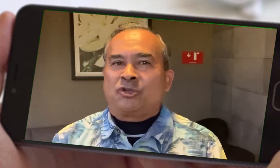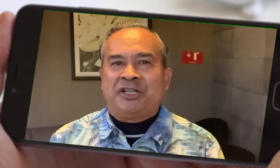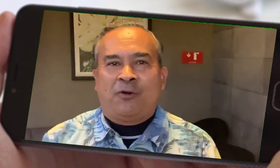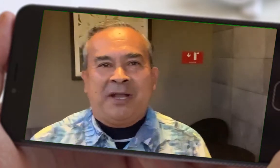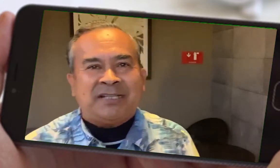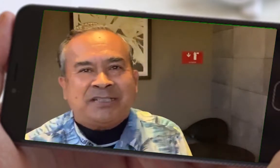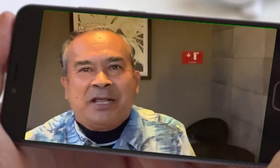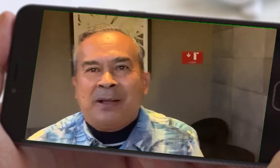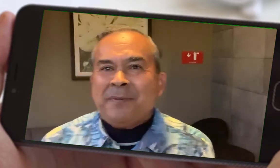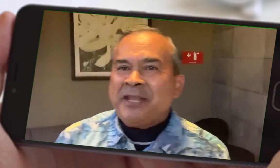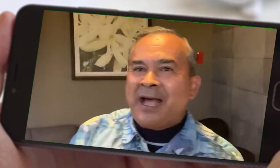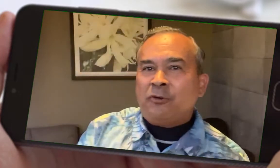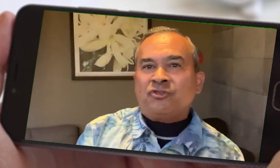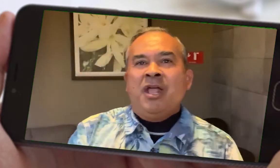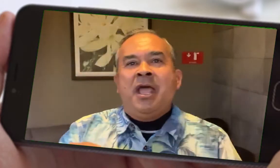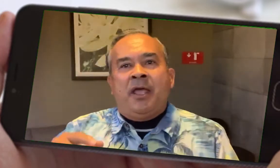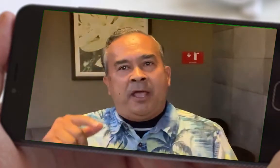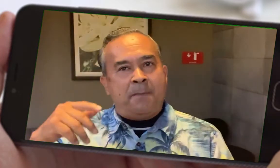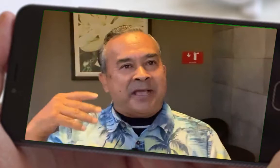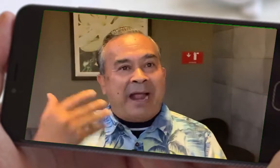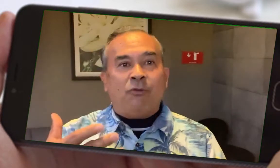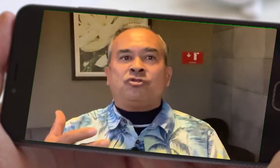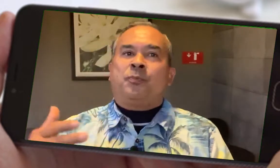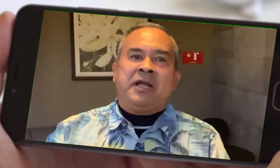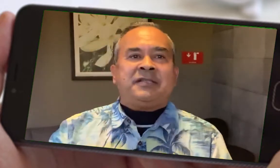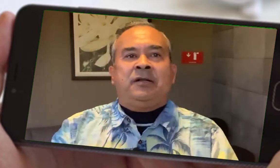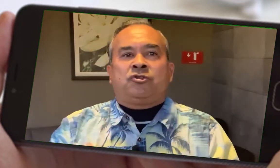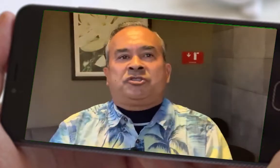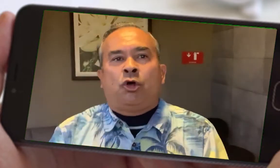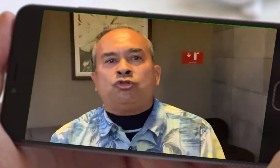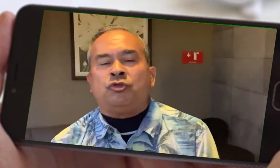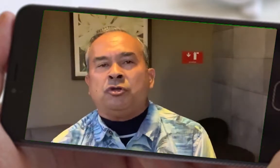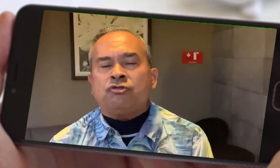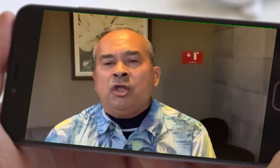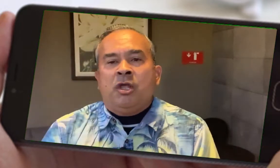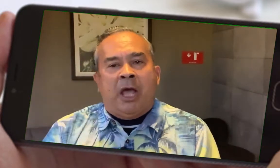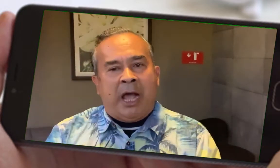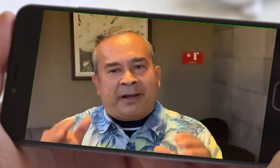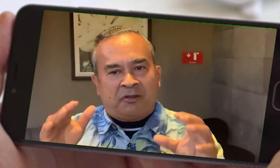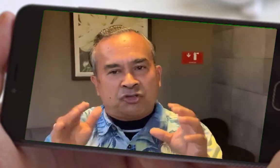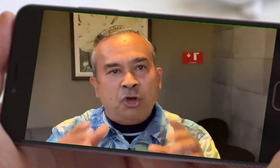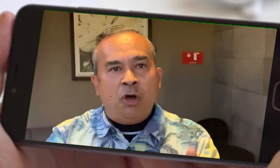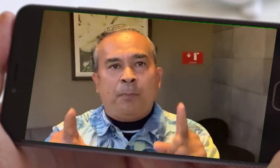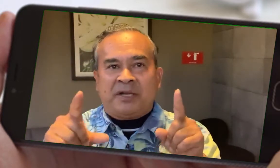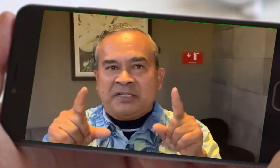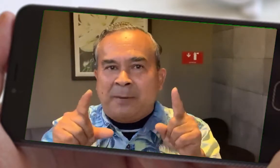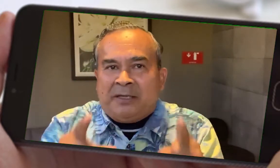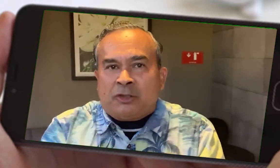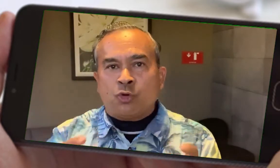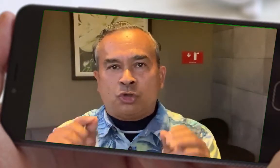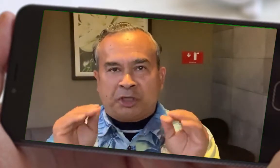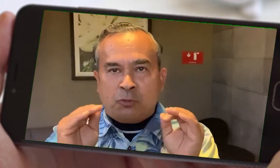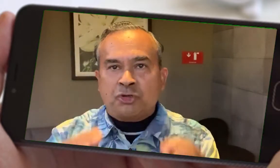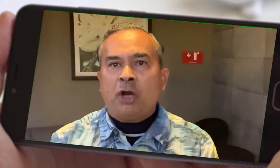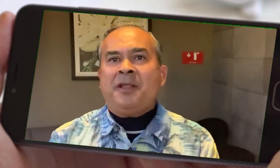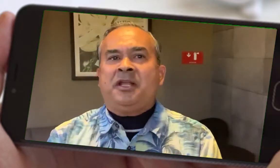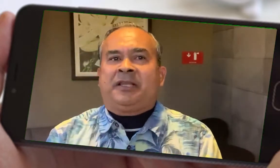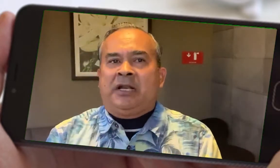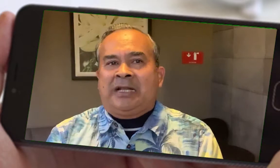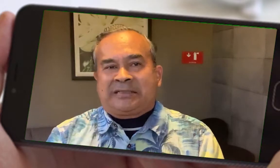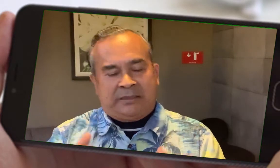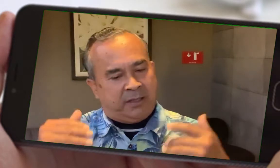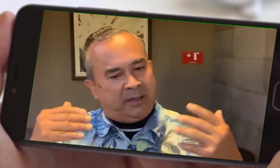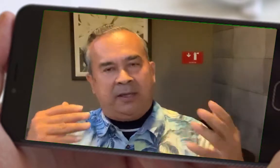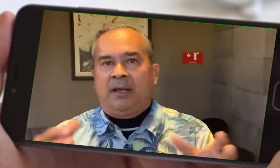a los sinaloenses y demás mexicanos emigrados pues en los Estados Unidos, agradeció precisamente su contribución